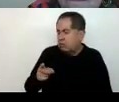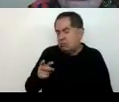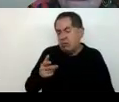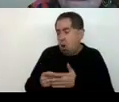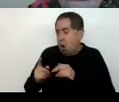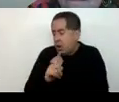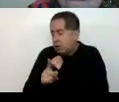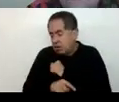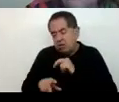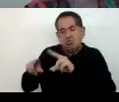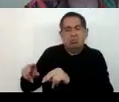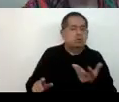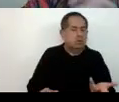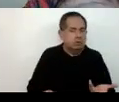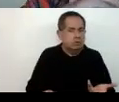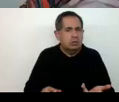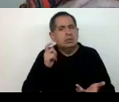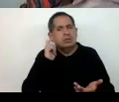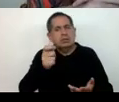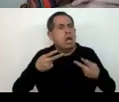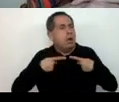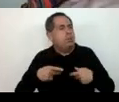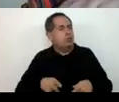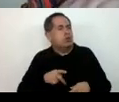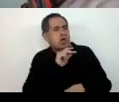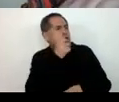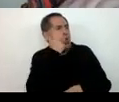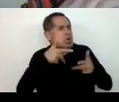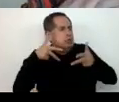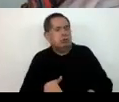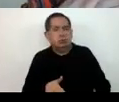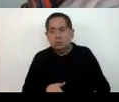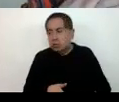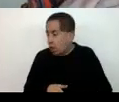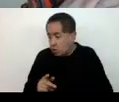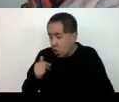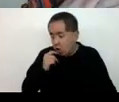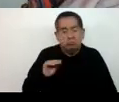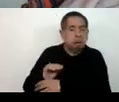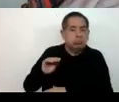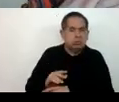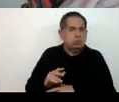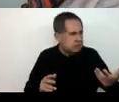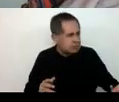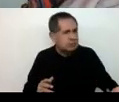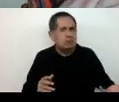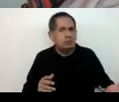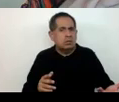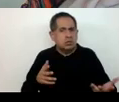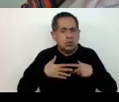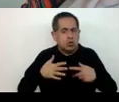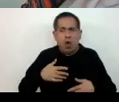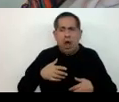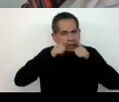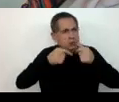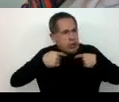es decir, la persona con discapacidad se niega a la esterilización, ¿qué debe hacerse para que la persona con discapacidad obtenga la